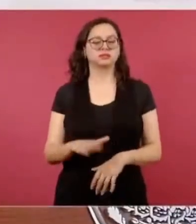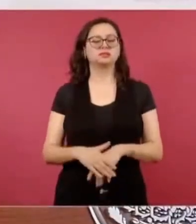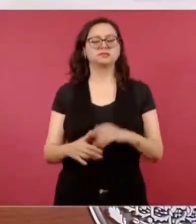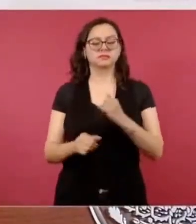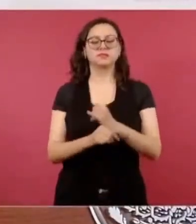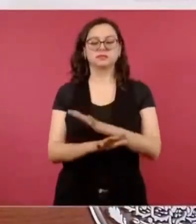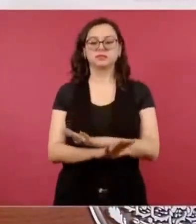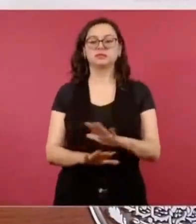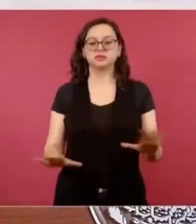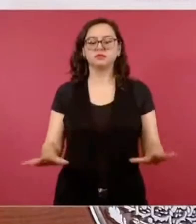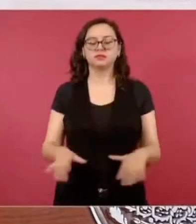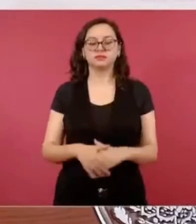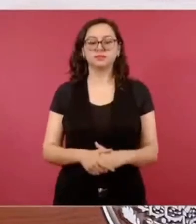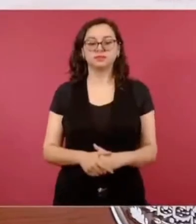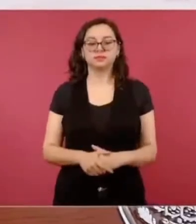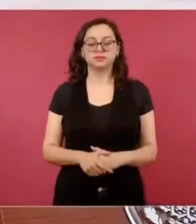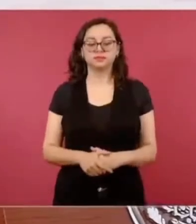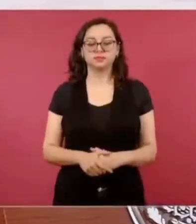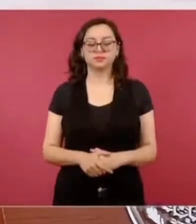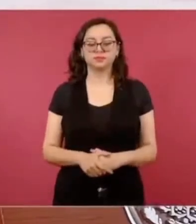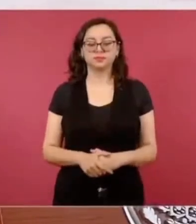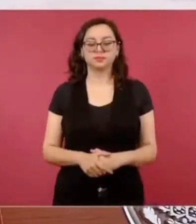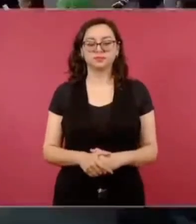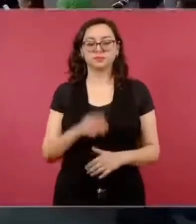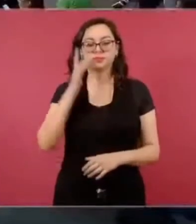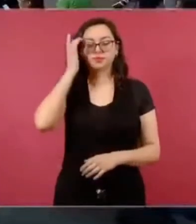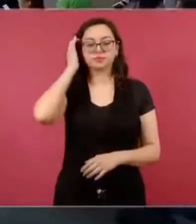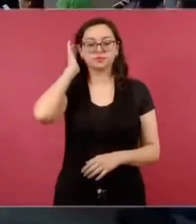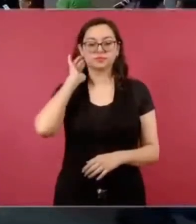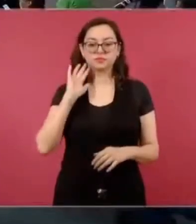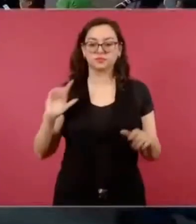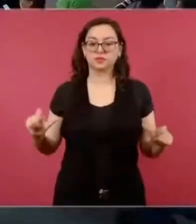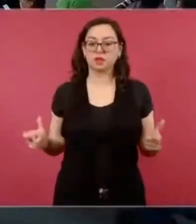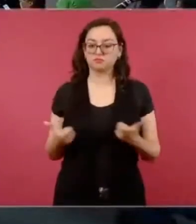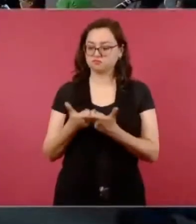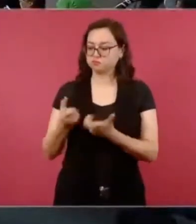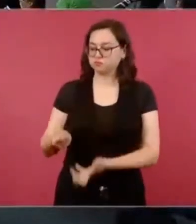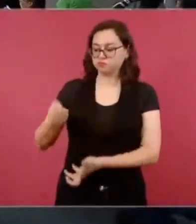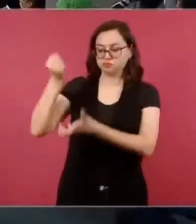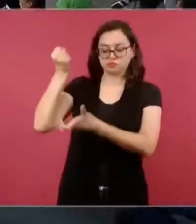Sí, sí, ya se tiene para cubrir todo. Nunca va a faltar.